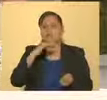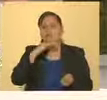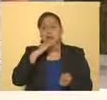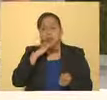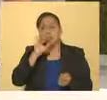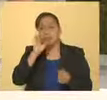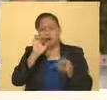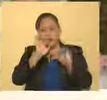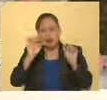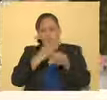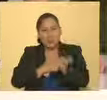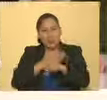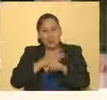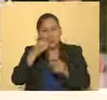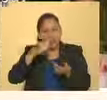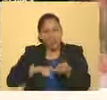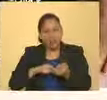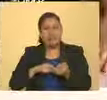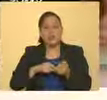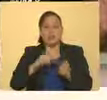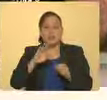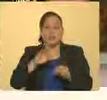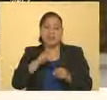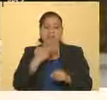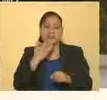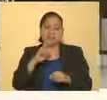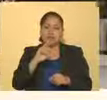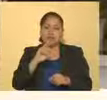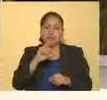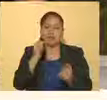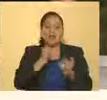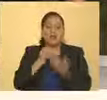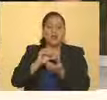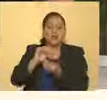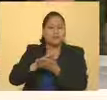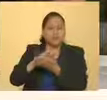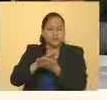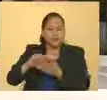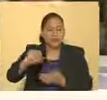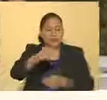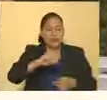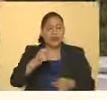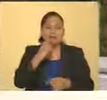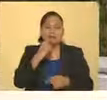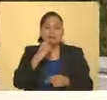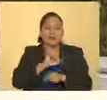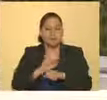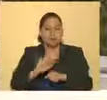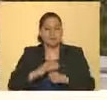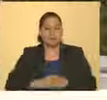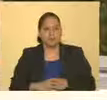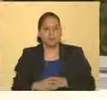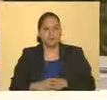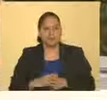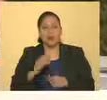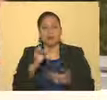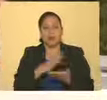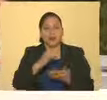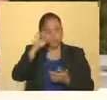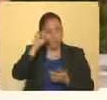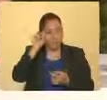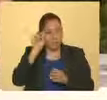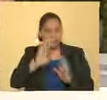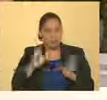basuritas, tronquitos. Ya. Entonces no es como muy para que también el sabor no sepa paladar tan fuerte, ¿no? Pura hojita, ¿no? Pura hojita. Bueno,